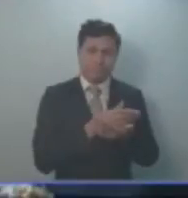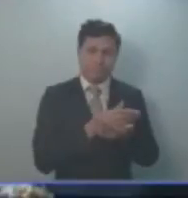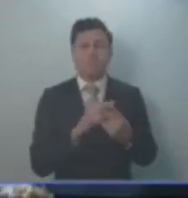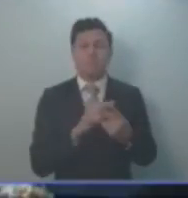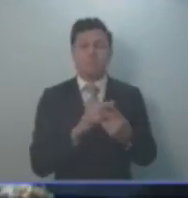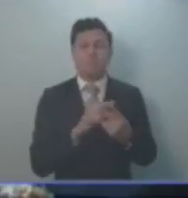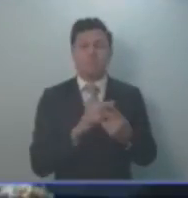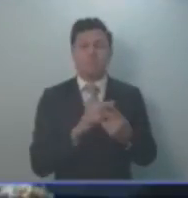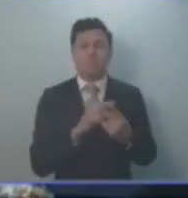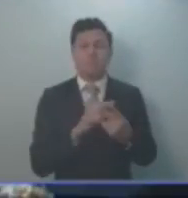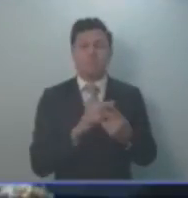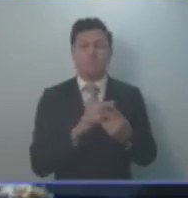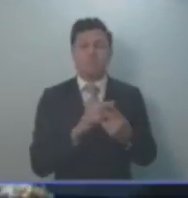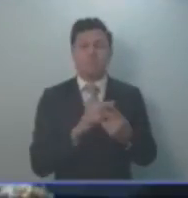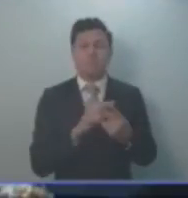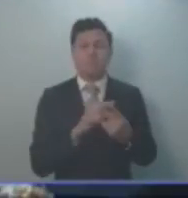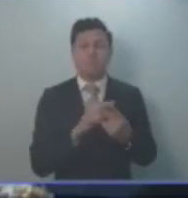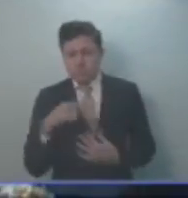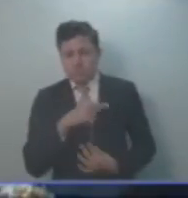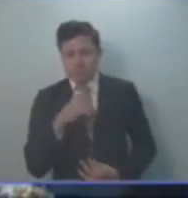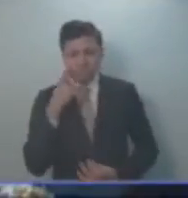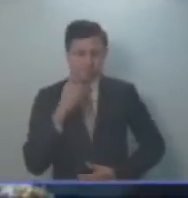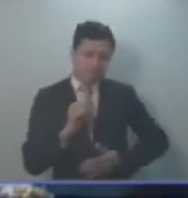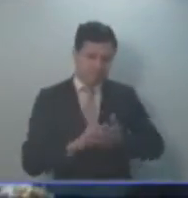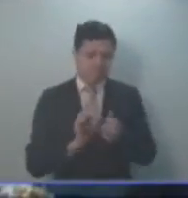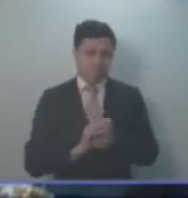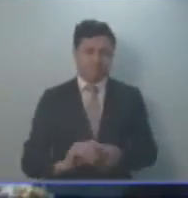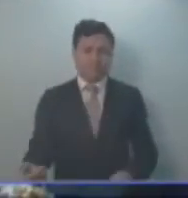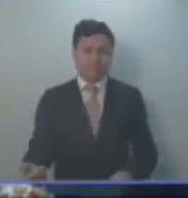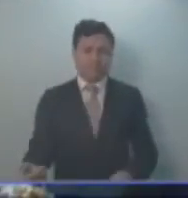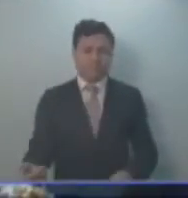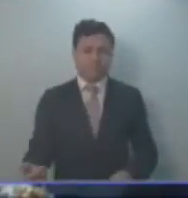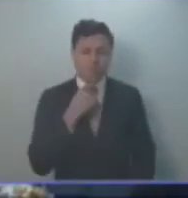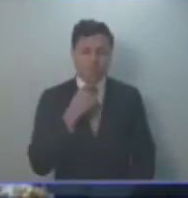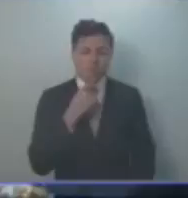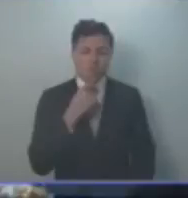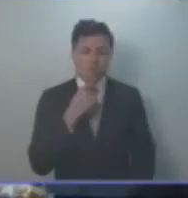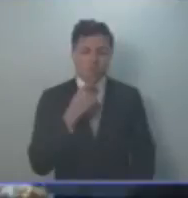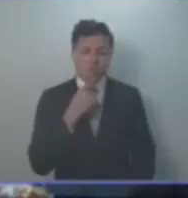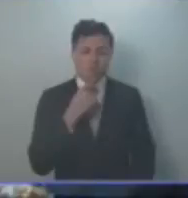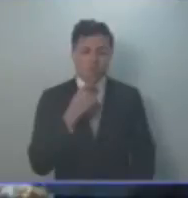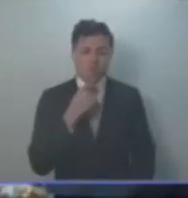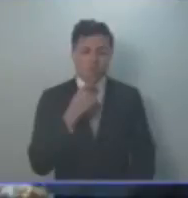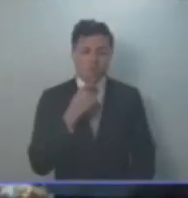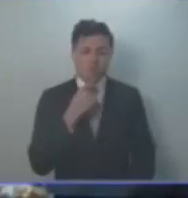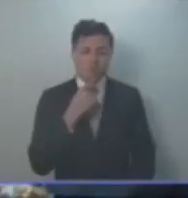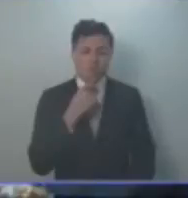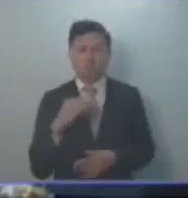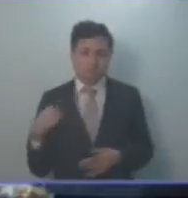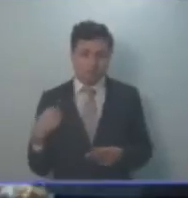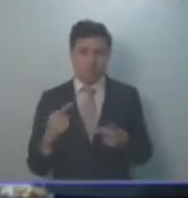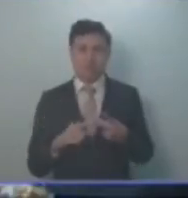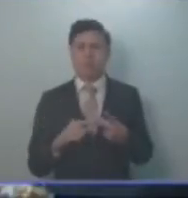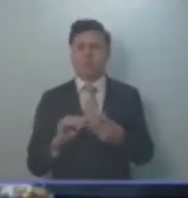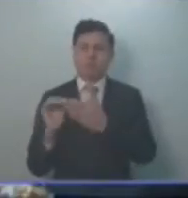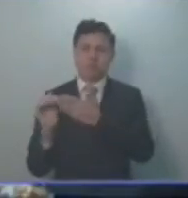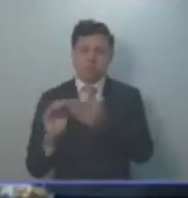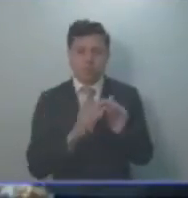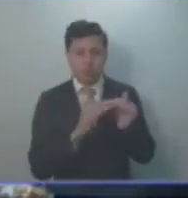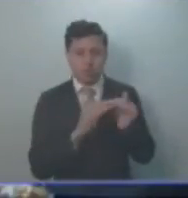patrimoniales, empeorando las condiciones de vida de las personas que lo padecen, sus familias y las